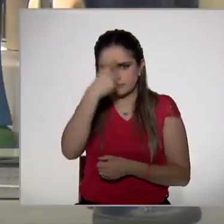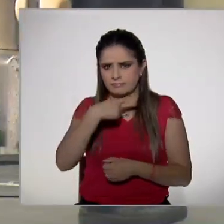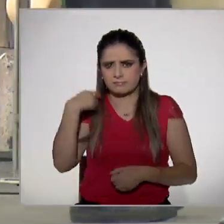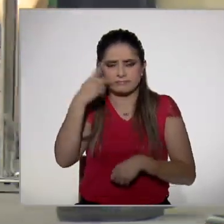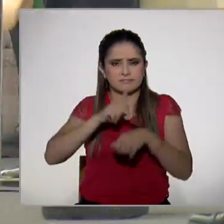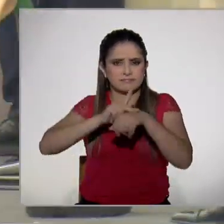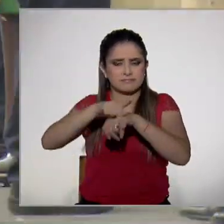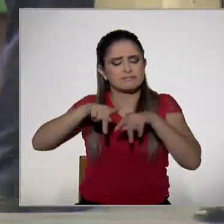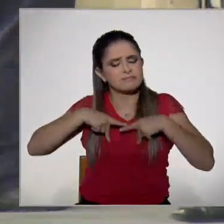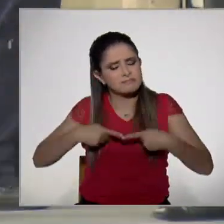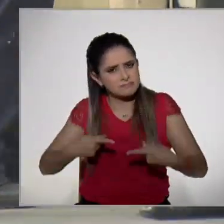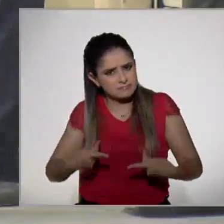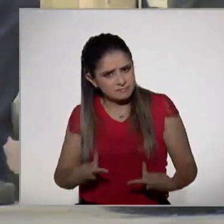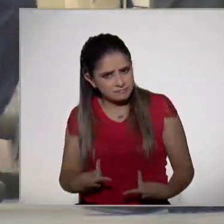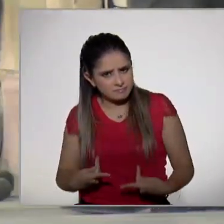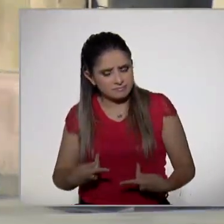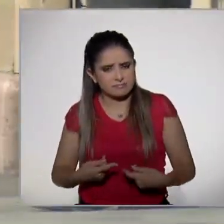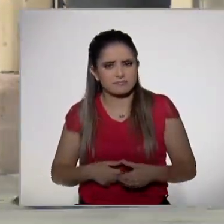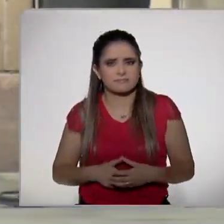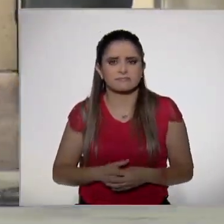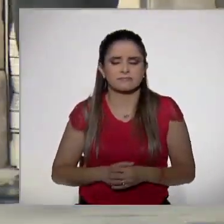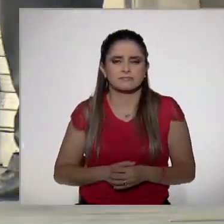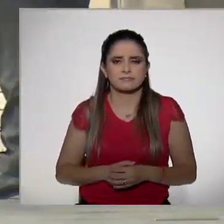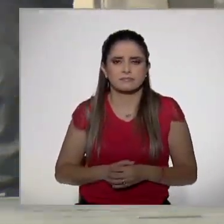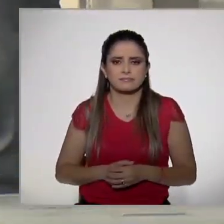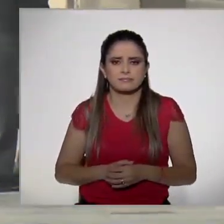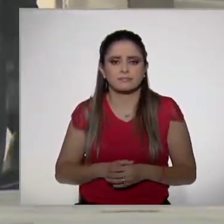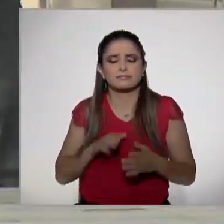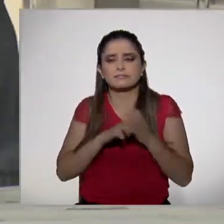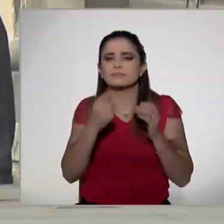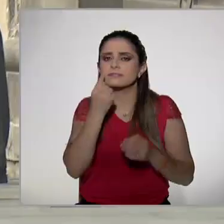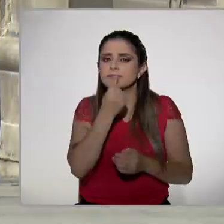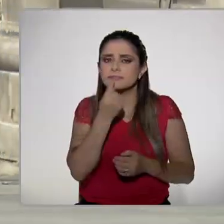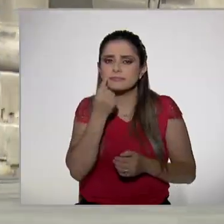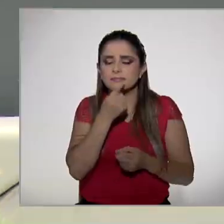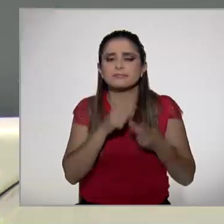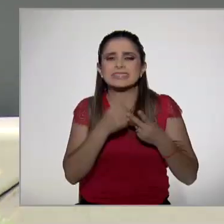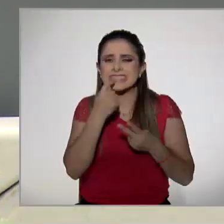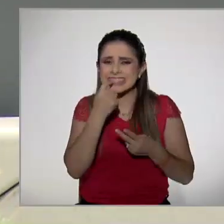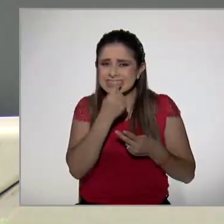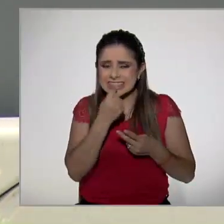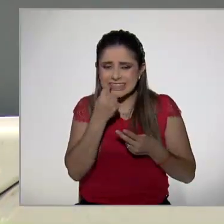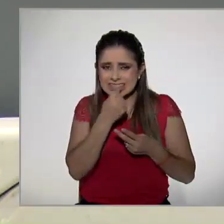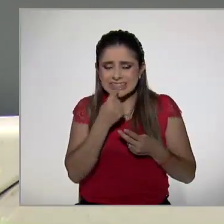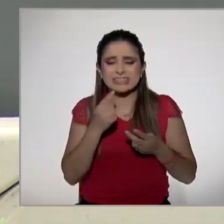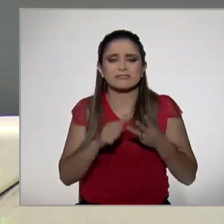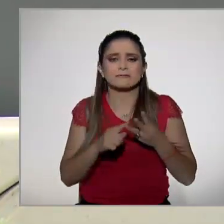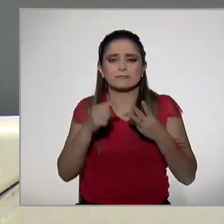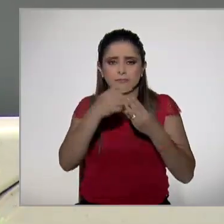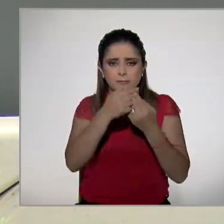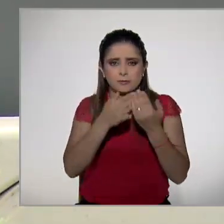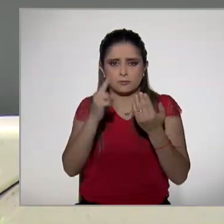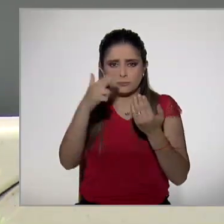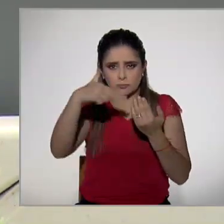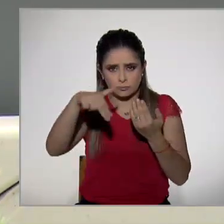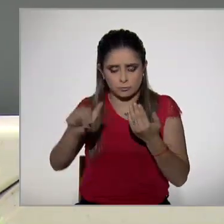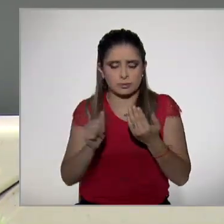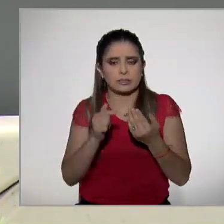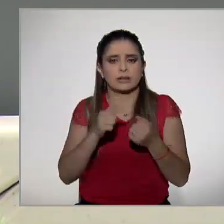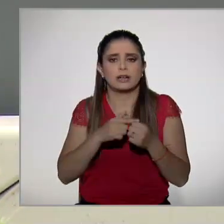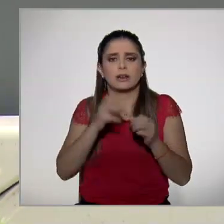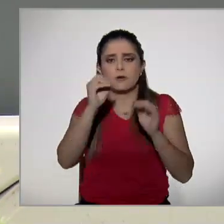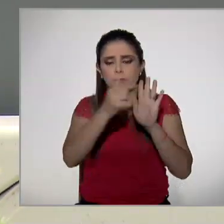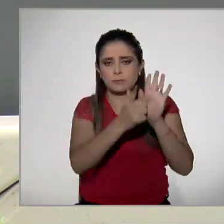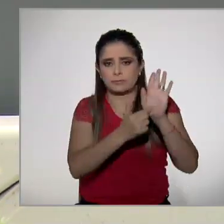piel y las mucosas que lo podemos observar en los labios en las encías en las uñas o en las